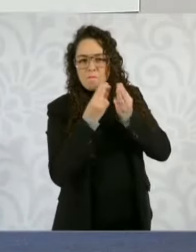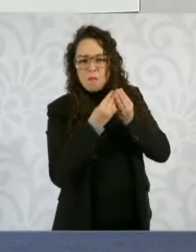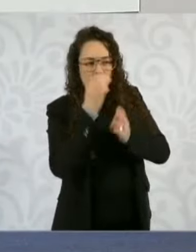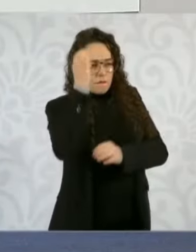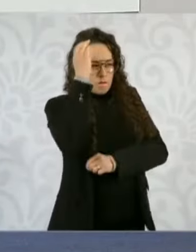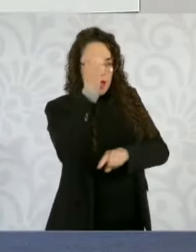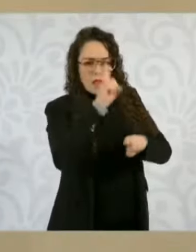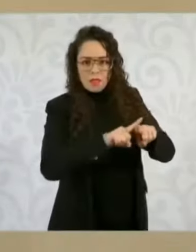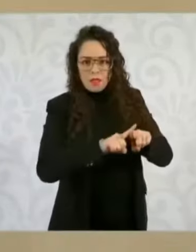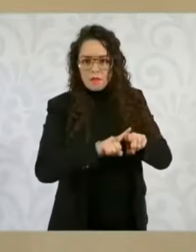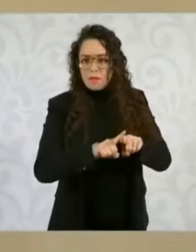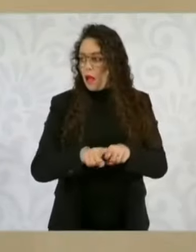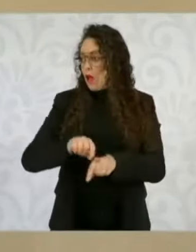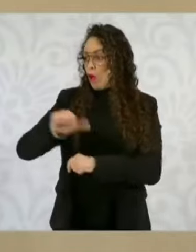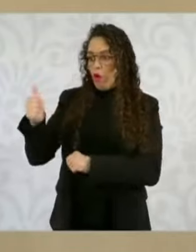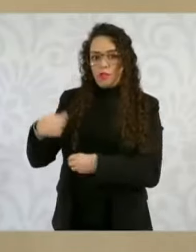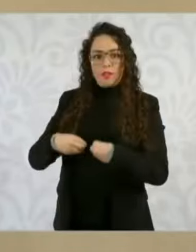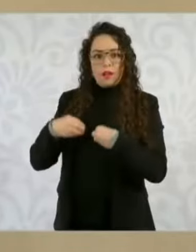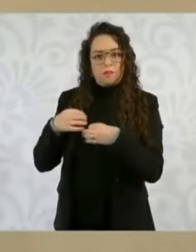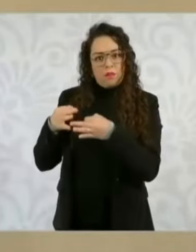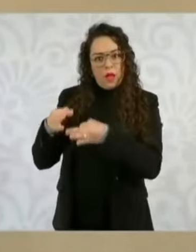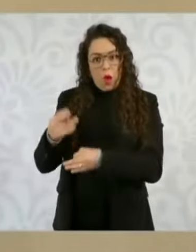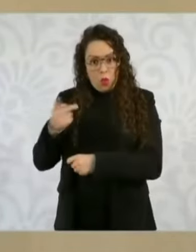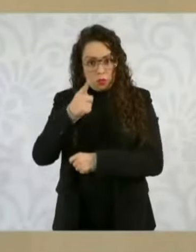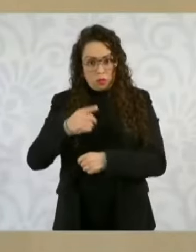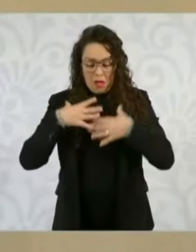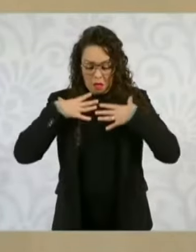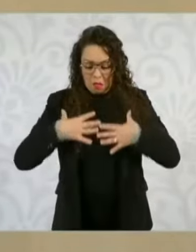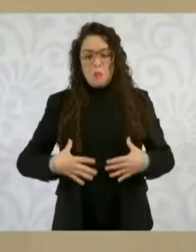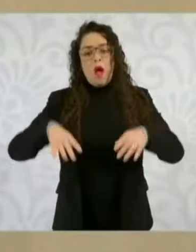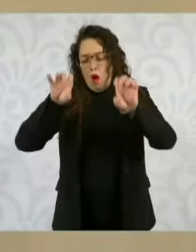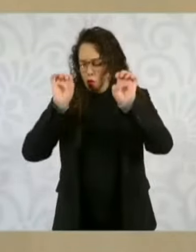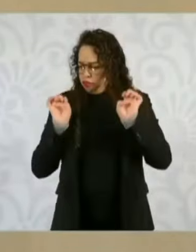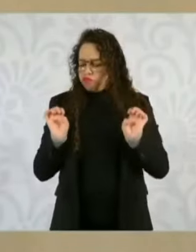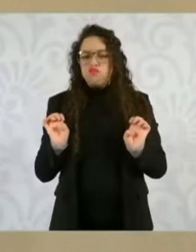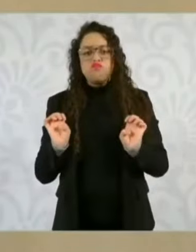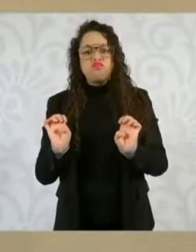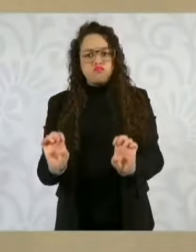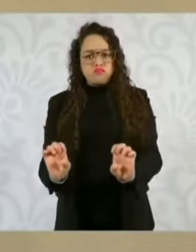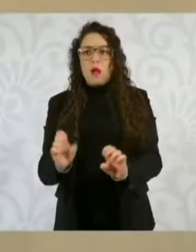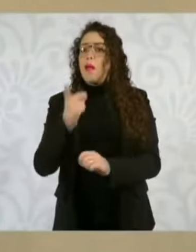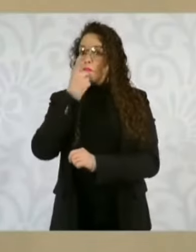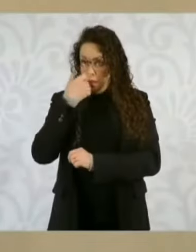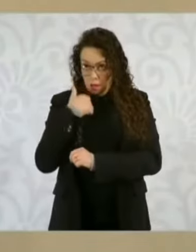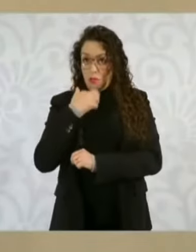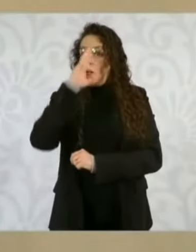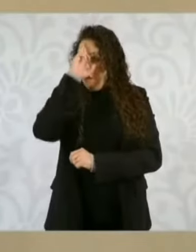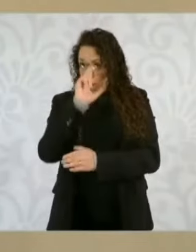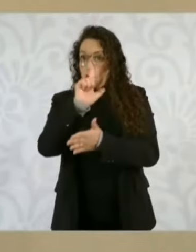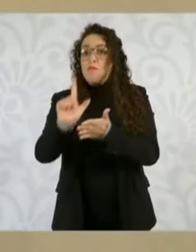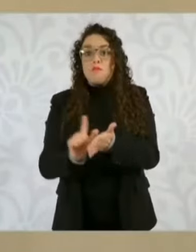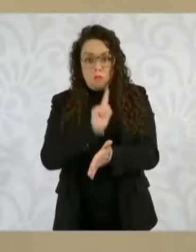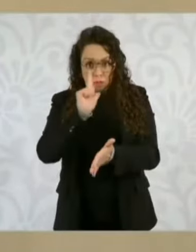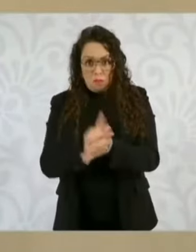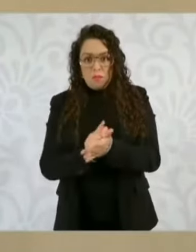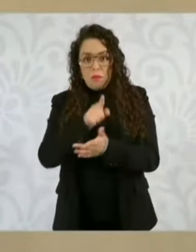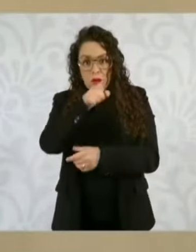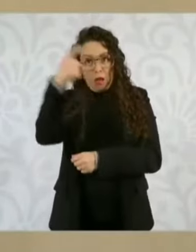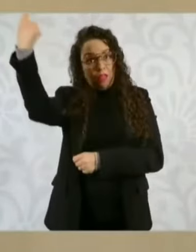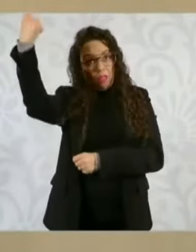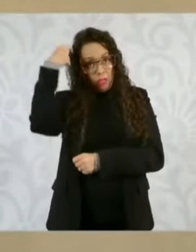Usted vestirá muy elegante, usted podrá decir que respeta la ley y seguro lo cree, pero